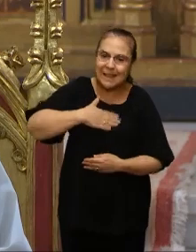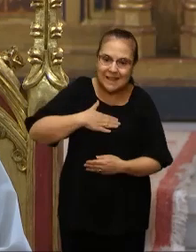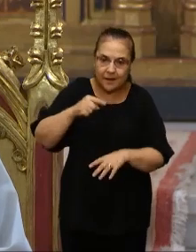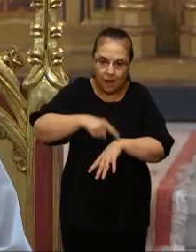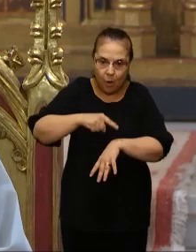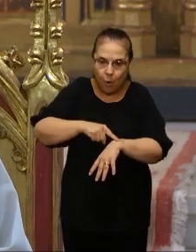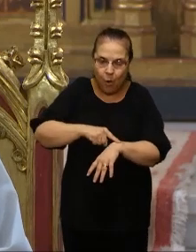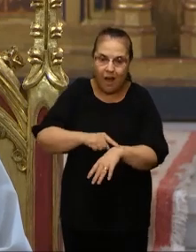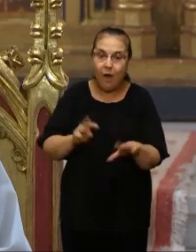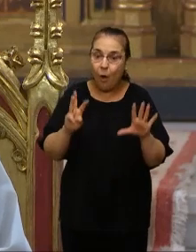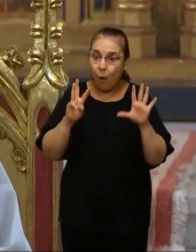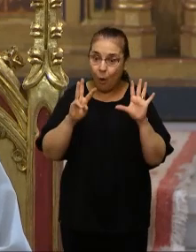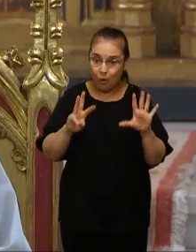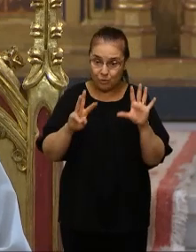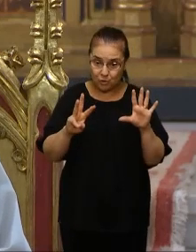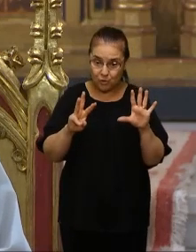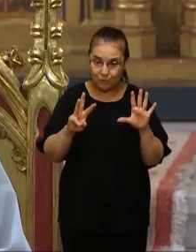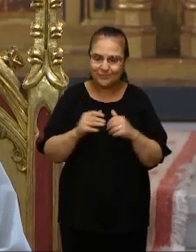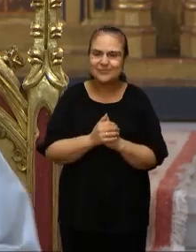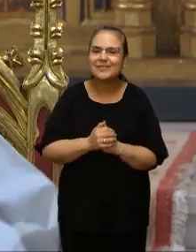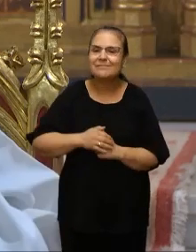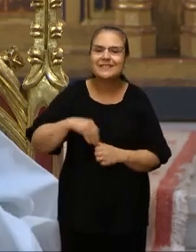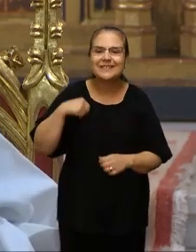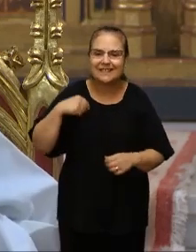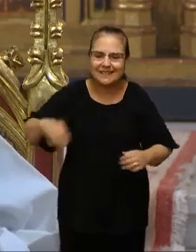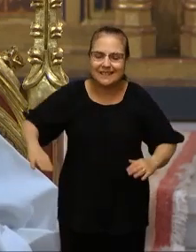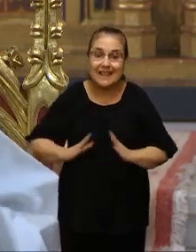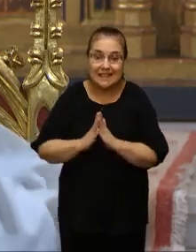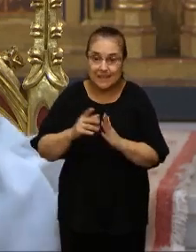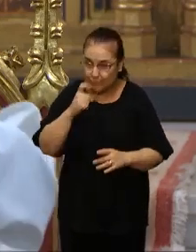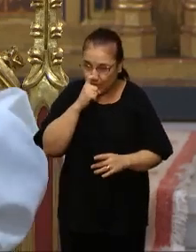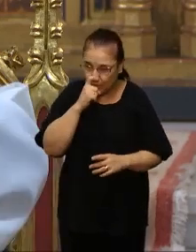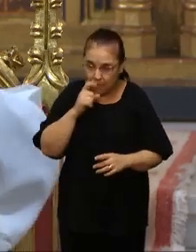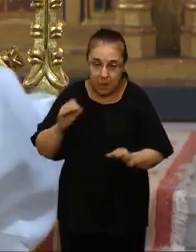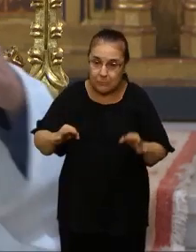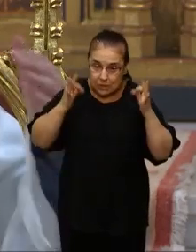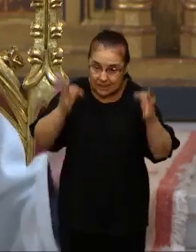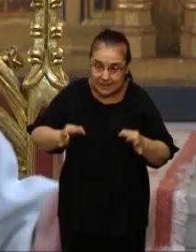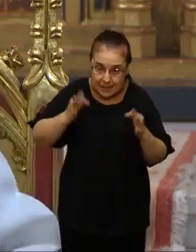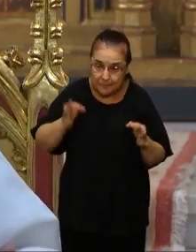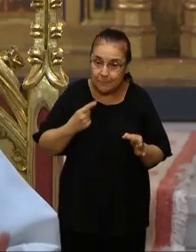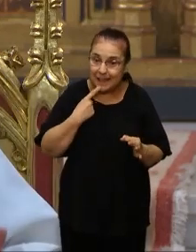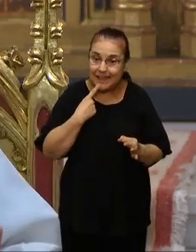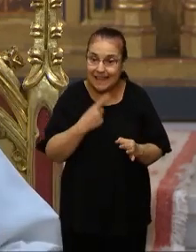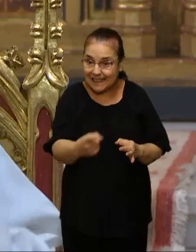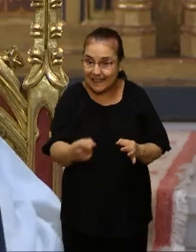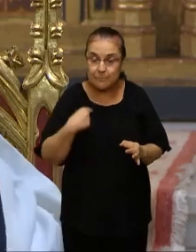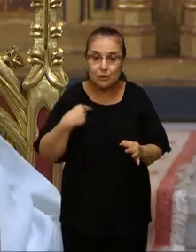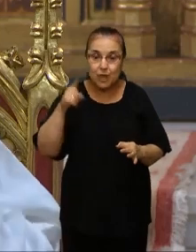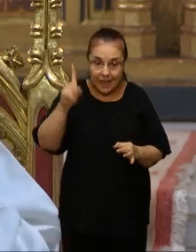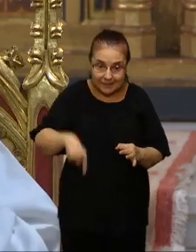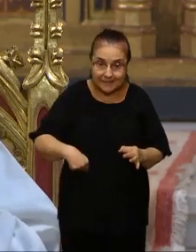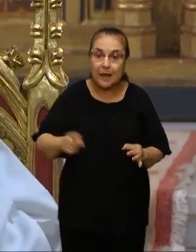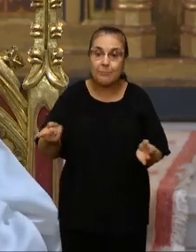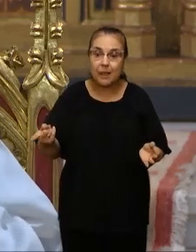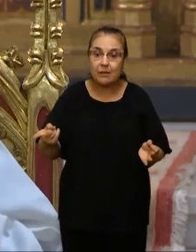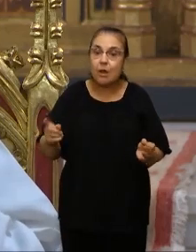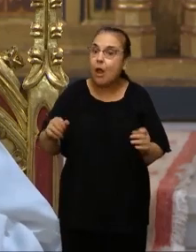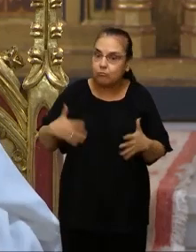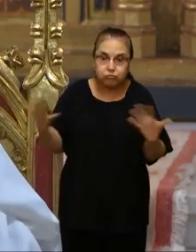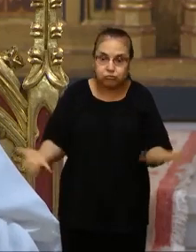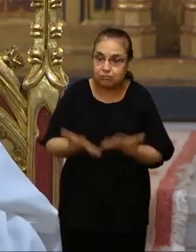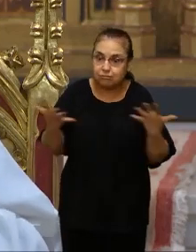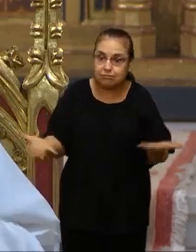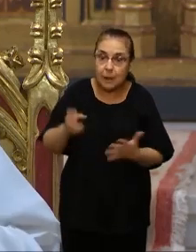Luis Restán, aquí en el Salón San Juan Pablo II. Siempre recordamos, lo decimos para que quienes nos seguís también, pues si alguien más se anima